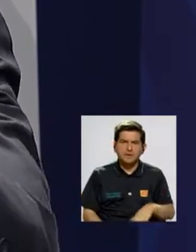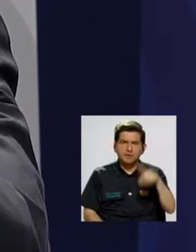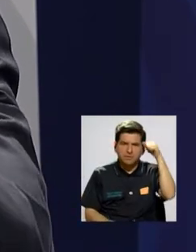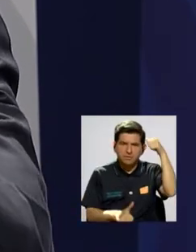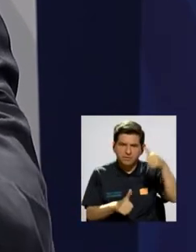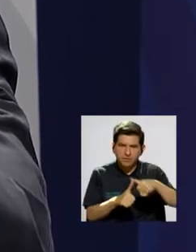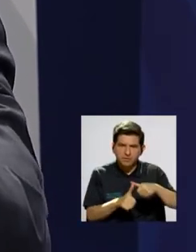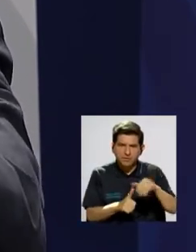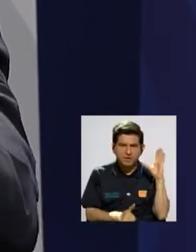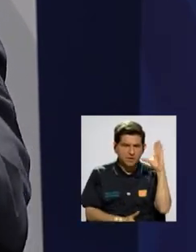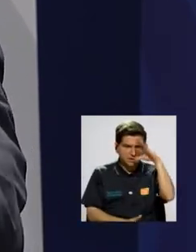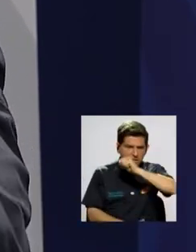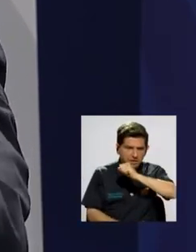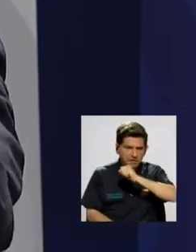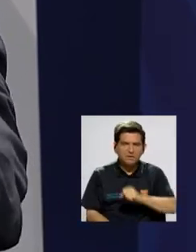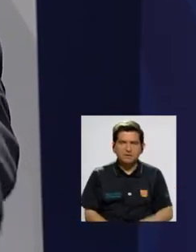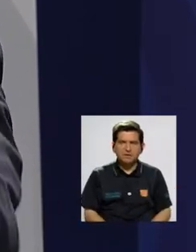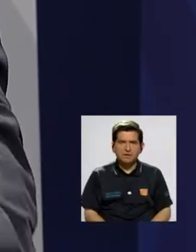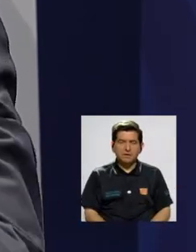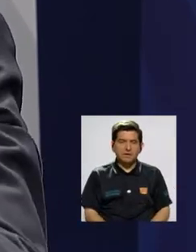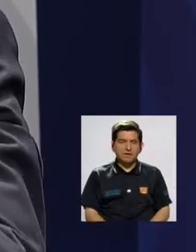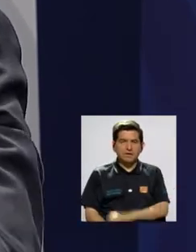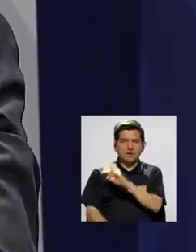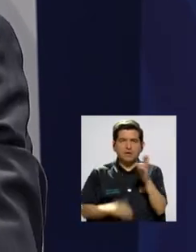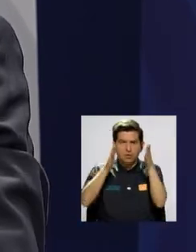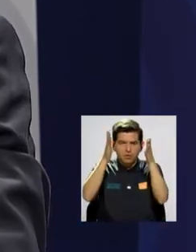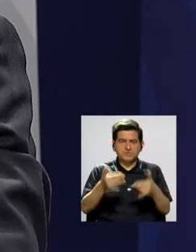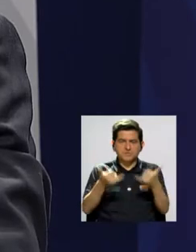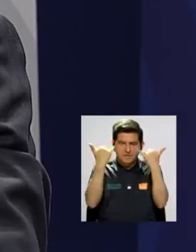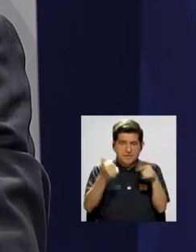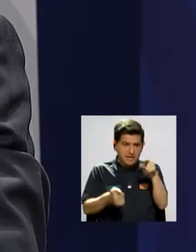reconocer que esos y esas somos los costarricenses de hoy.